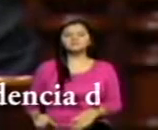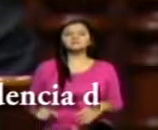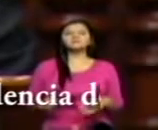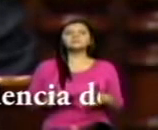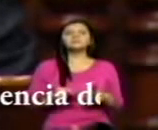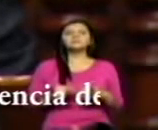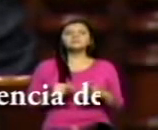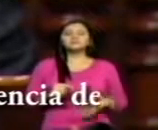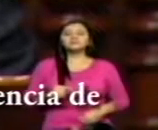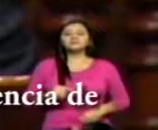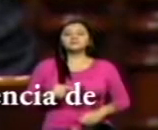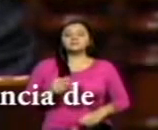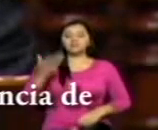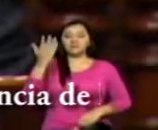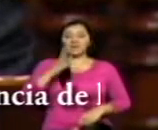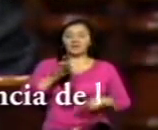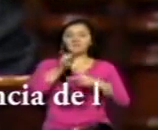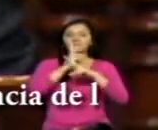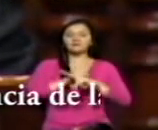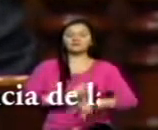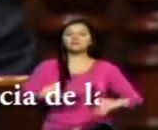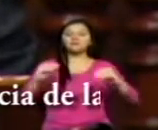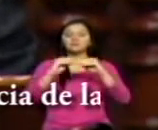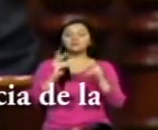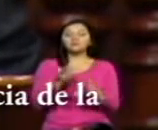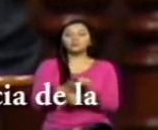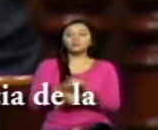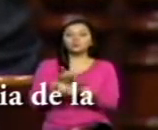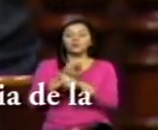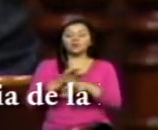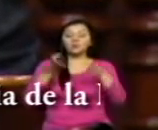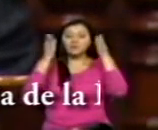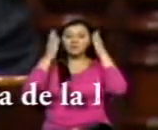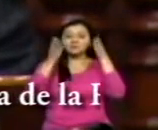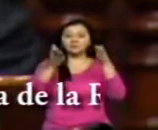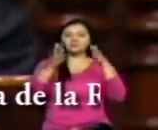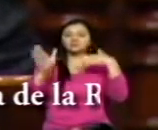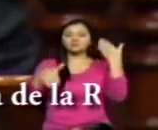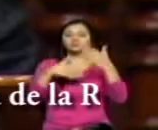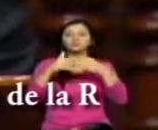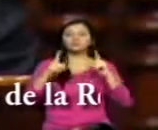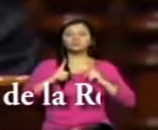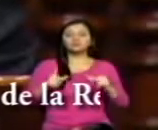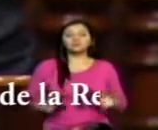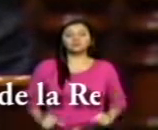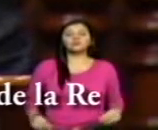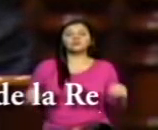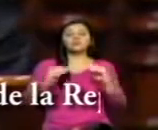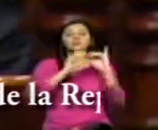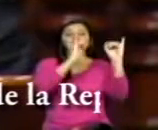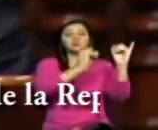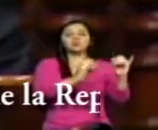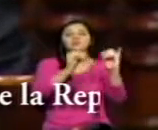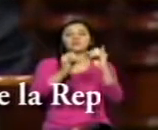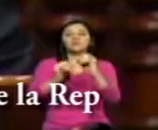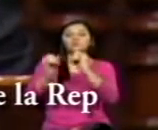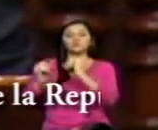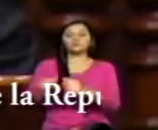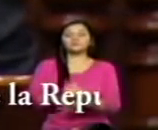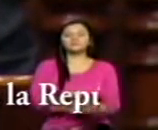con acceso a prevención, cuidado y atención integral de la salud individual y